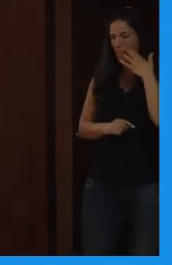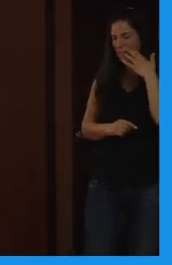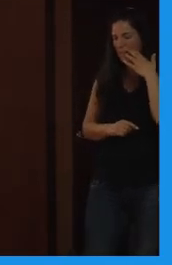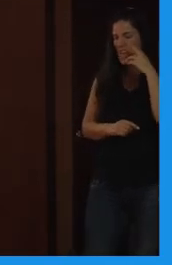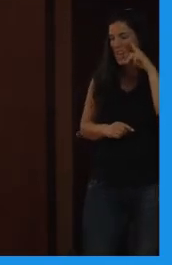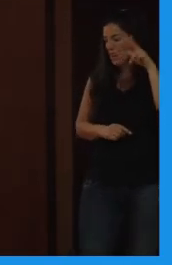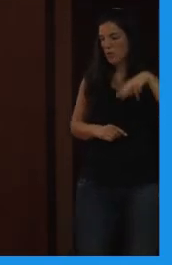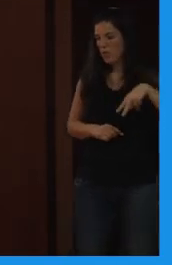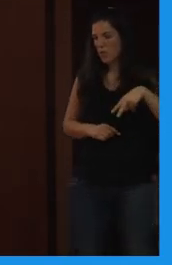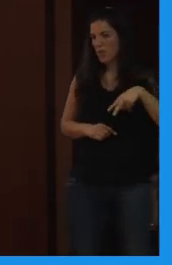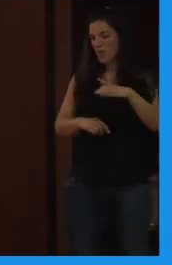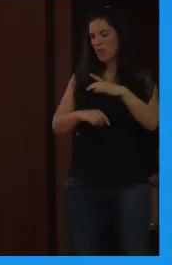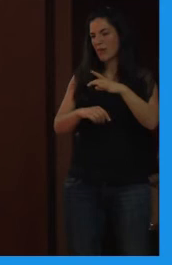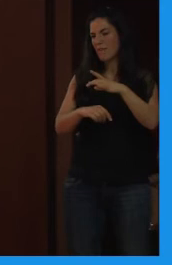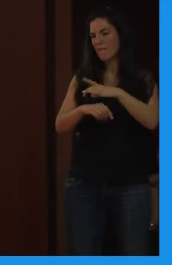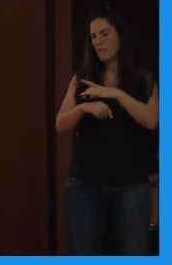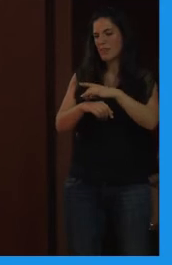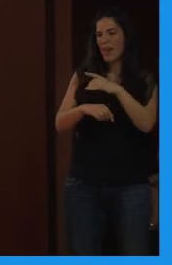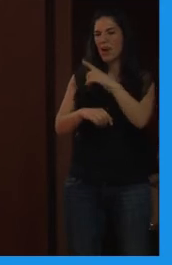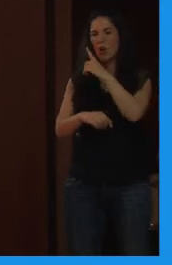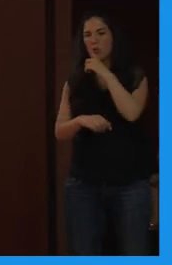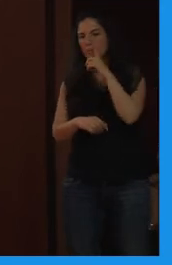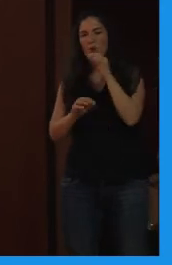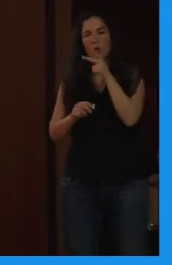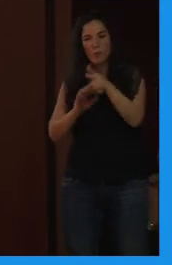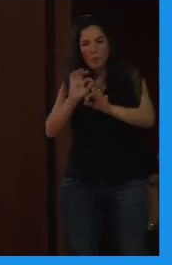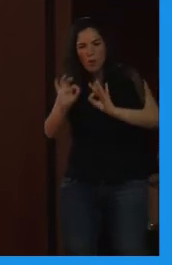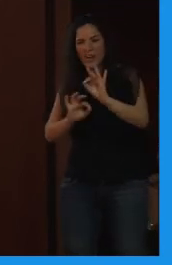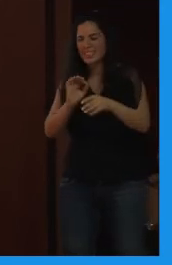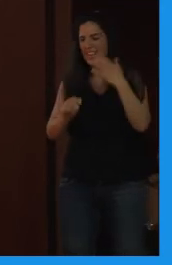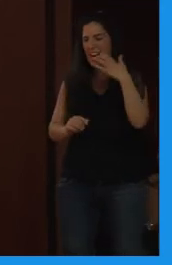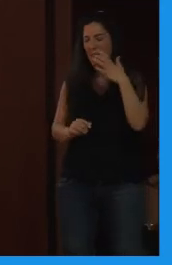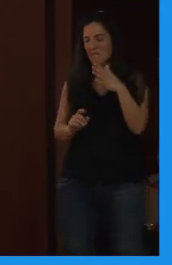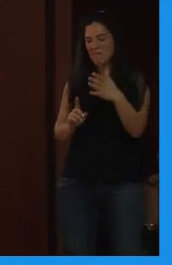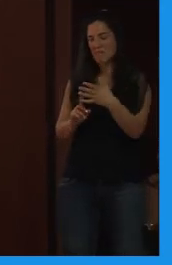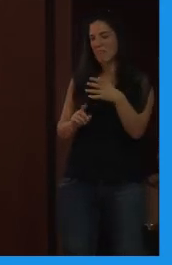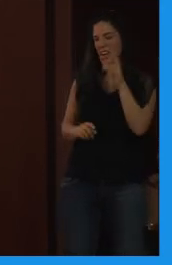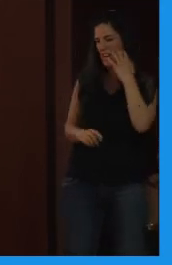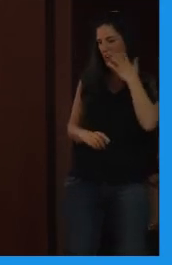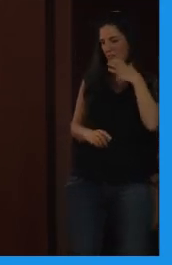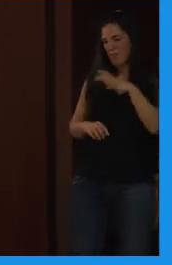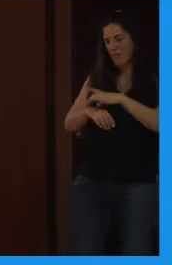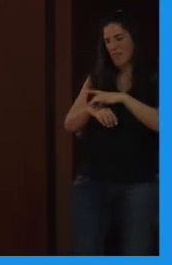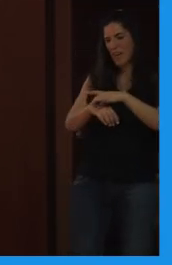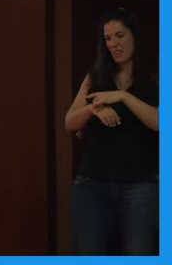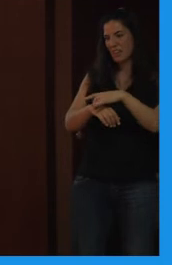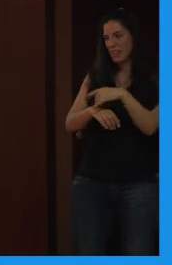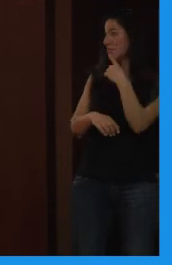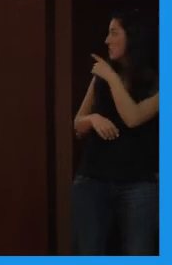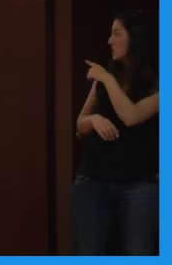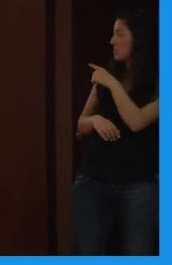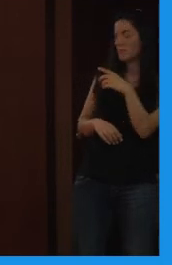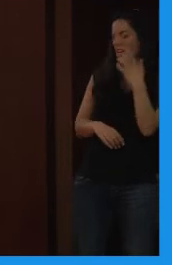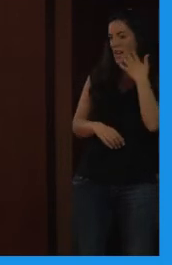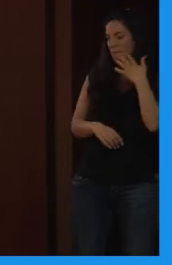a no ser que haya otros déficits hormonales, y es un tratamiento muy costoso, pero aparte que os digo es muy, muy raro. Hay que descartar la insuficiencia